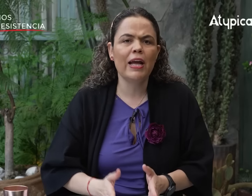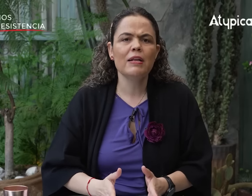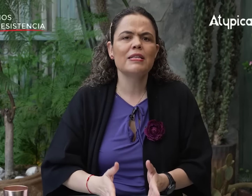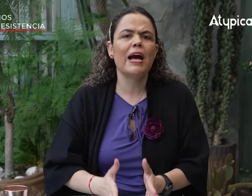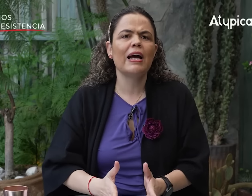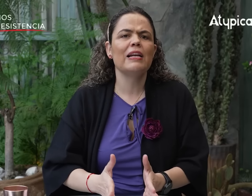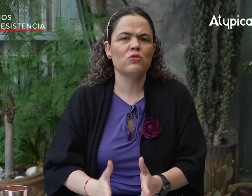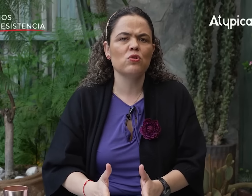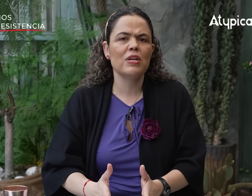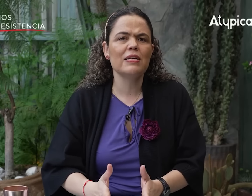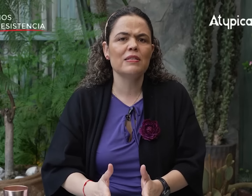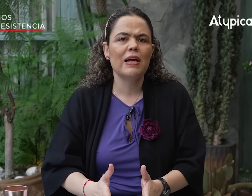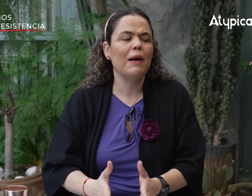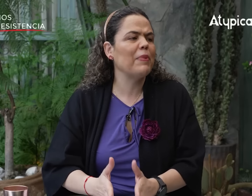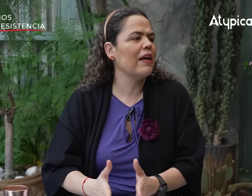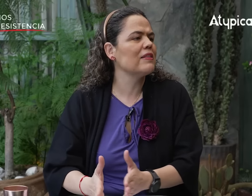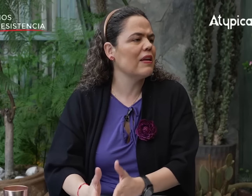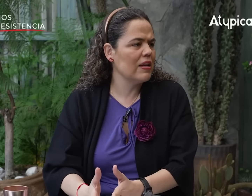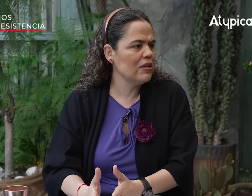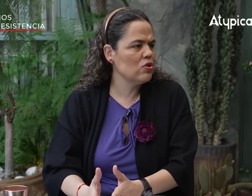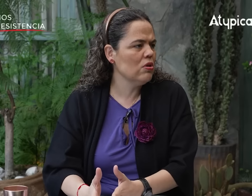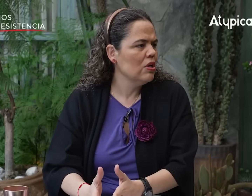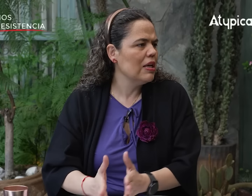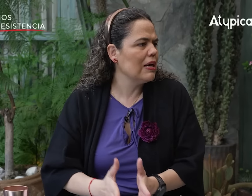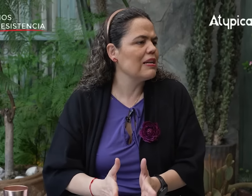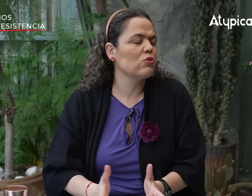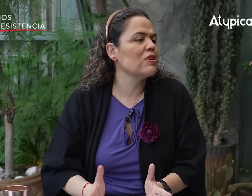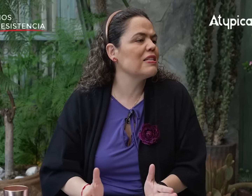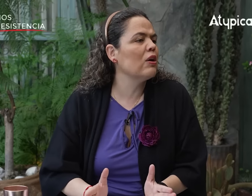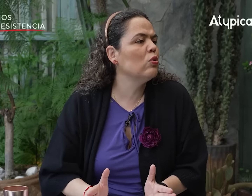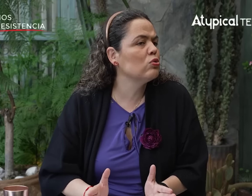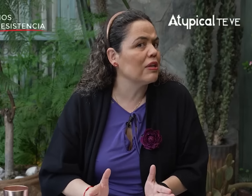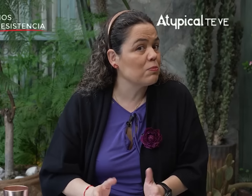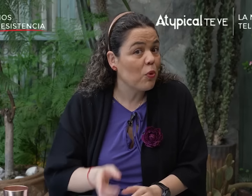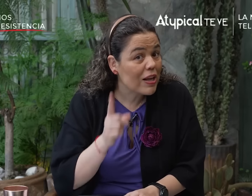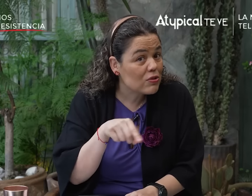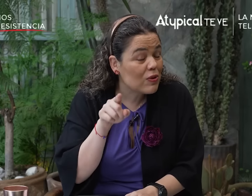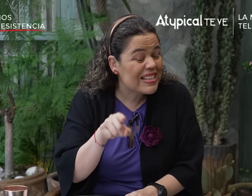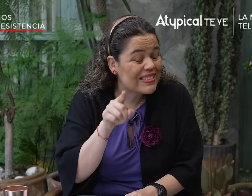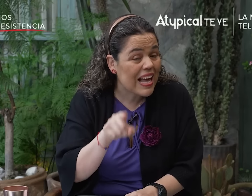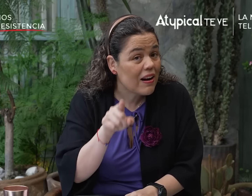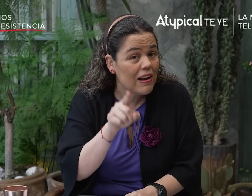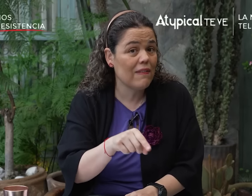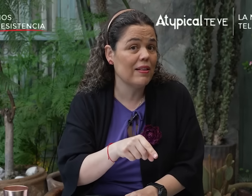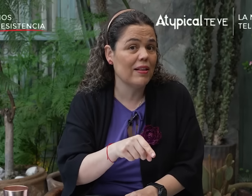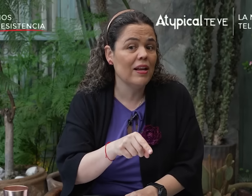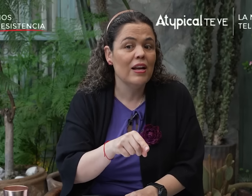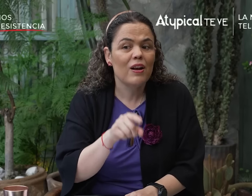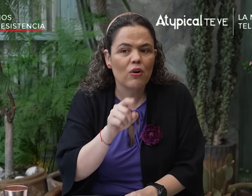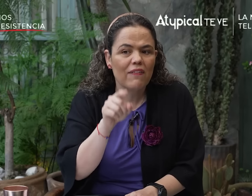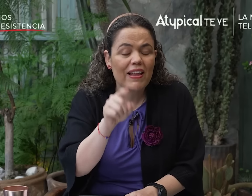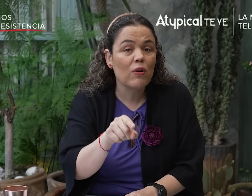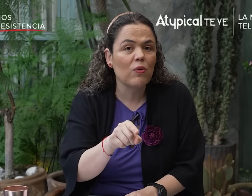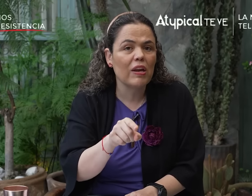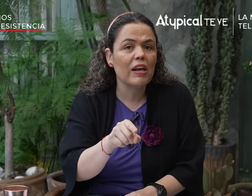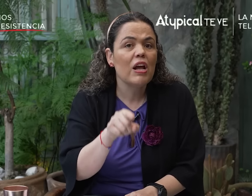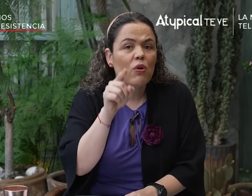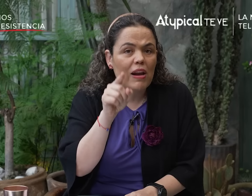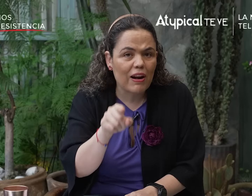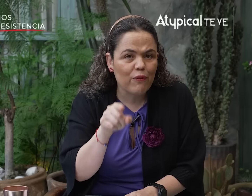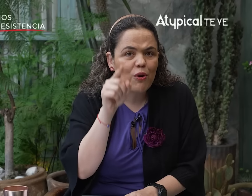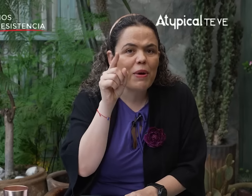Pero que se hagan las cosas apegadas a derecho y que las cosas sean justas. Por eso es tan relevante lo que vaya a